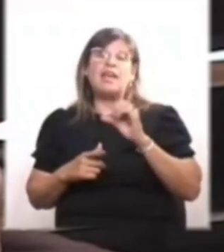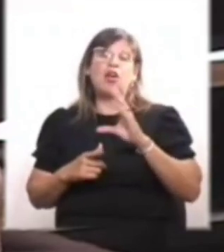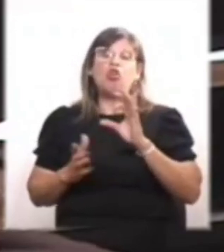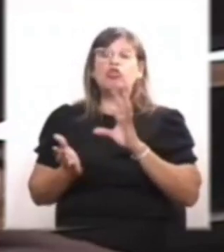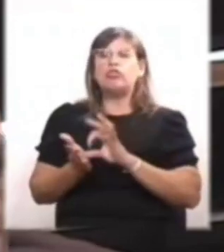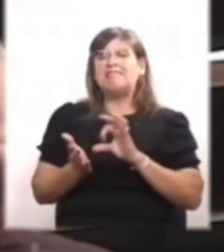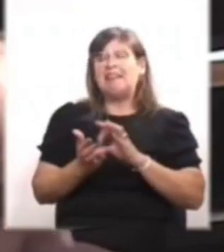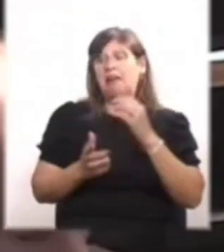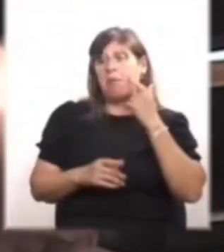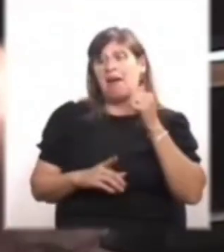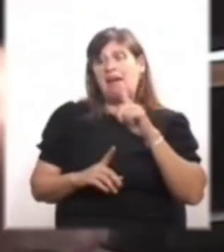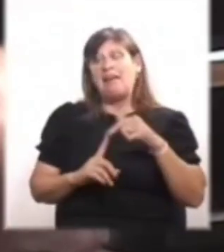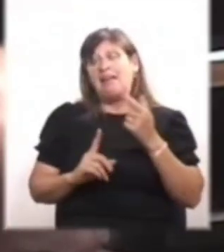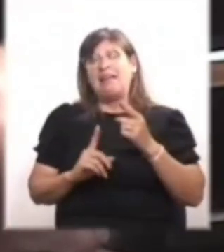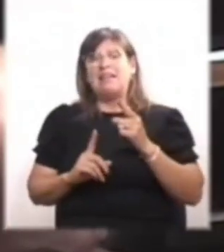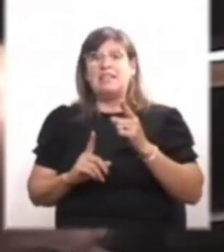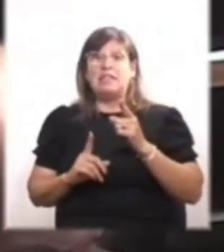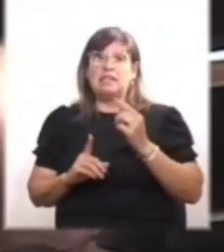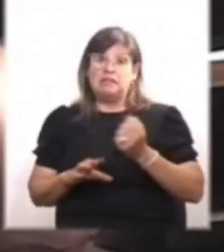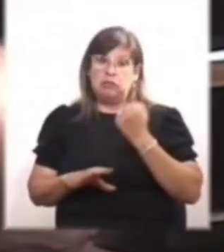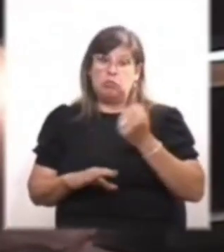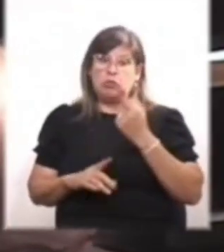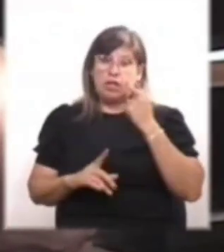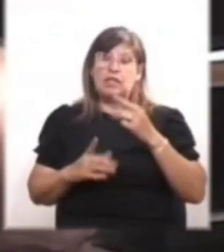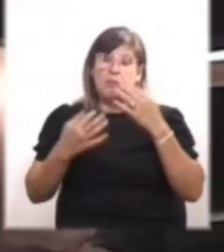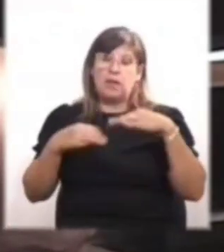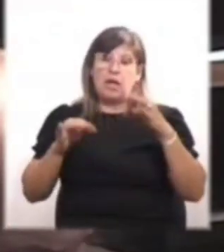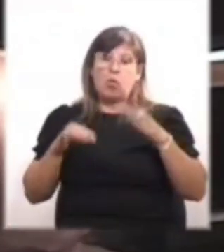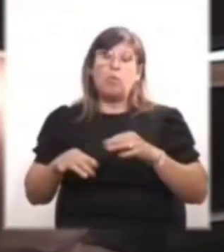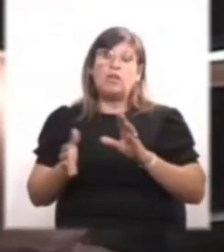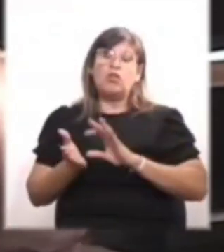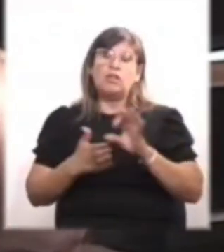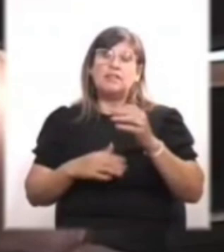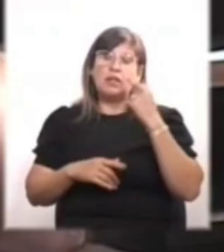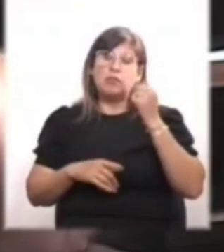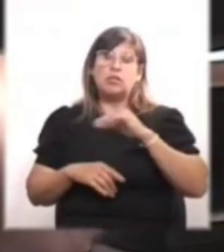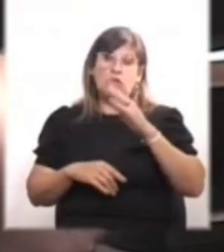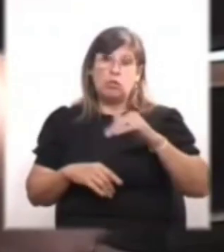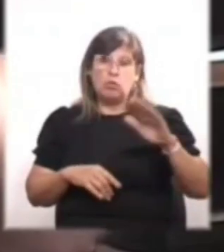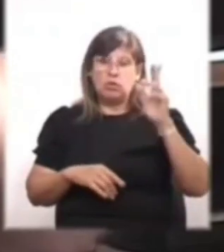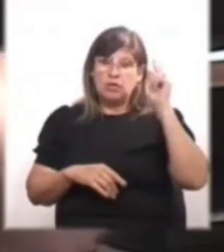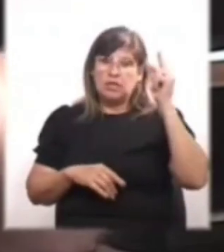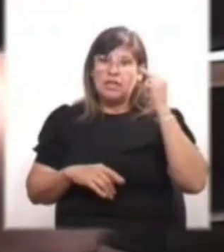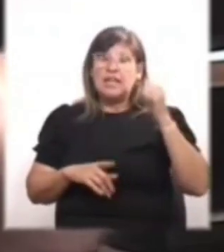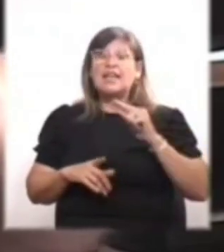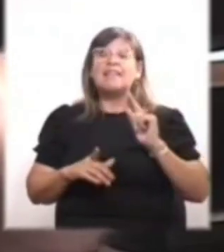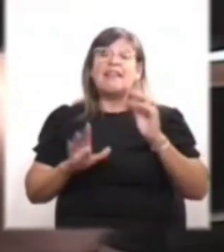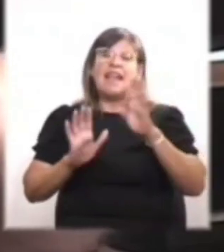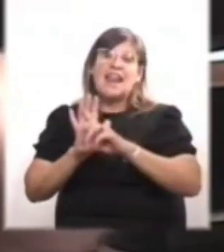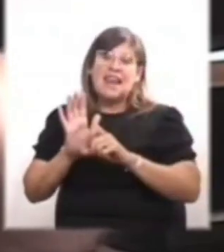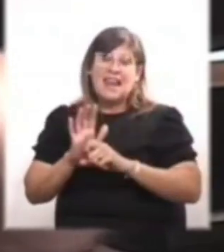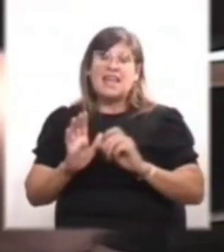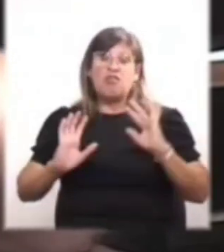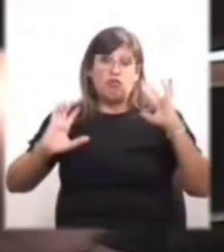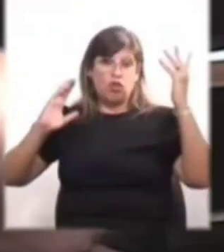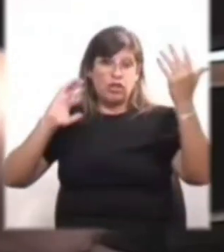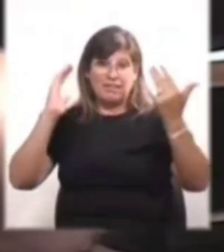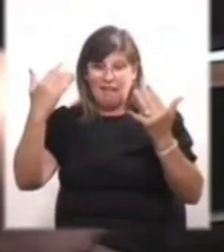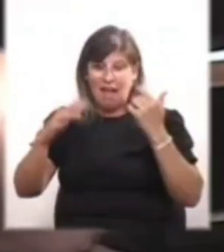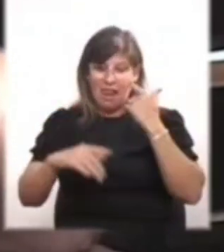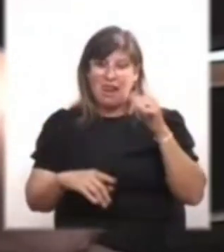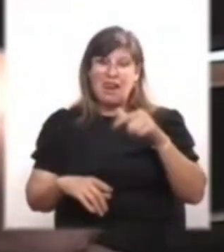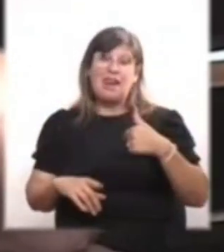de alto valor y de alta significación para cumplir con los servicios del ecosistema del monte nativo, que está presente en la ley forestal, debería pasar